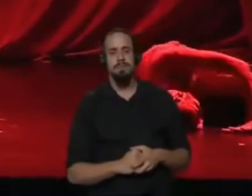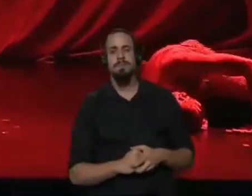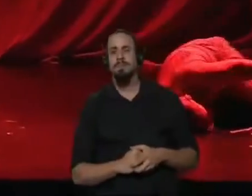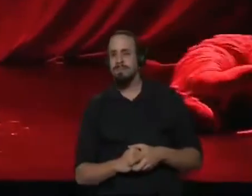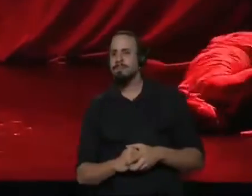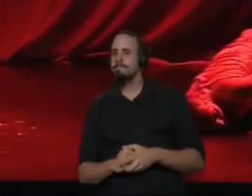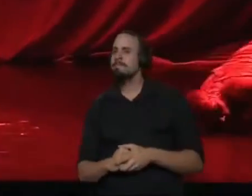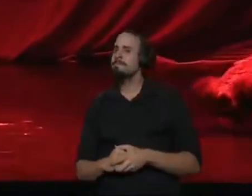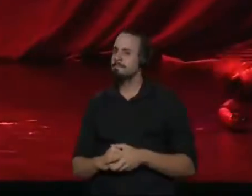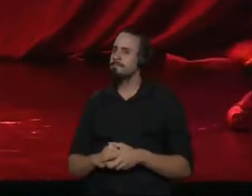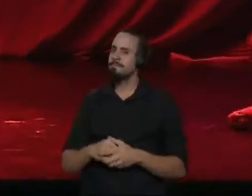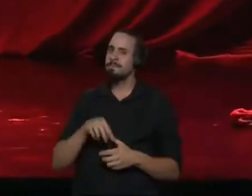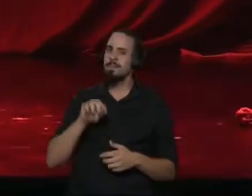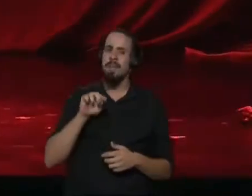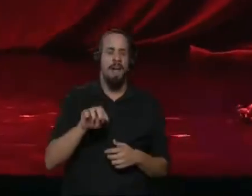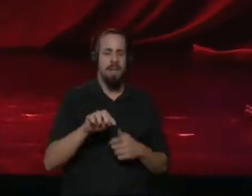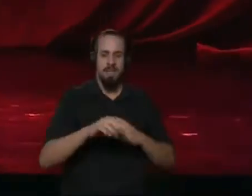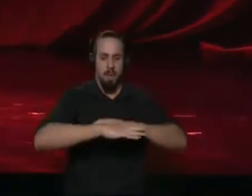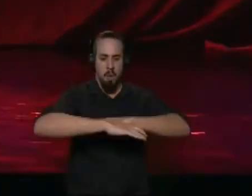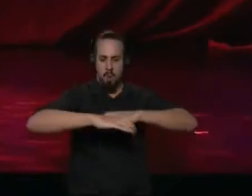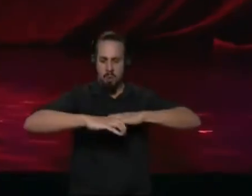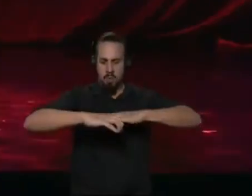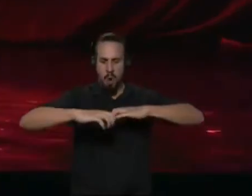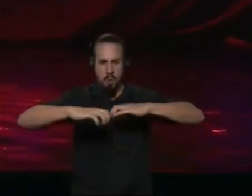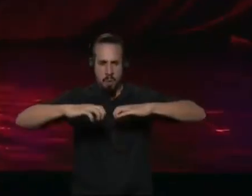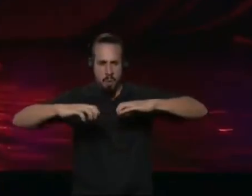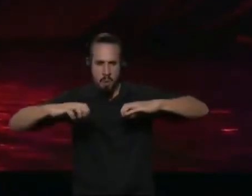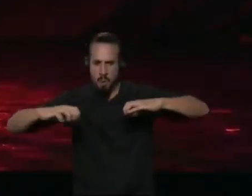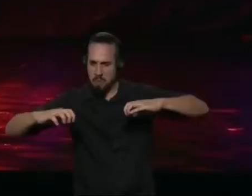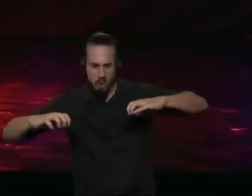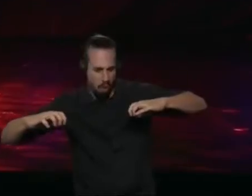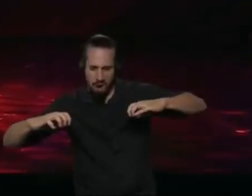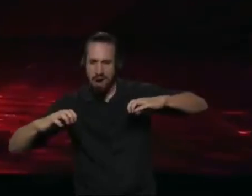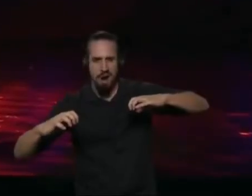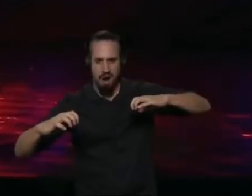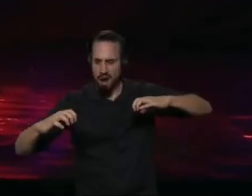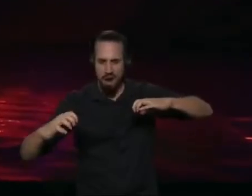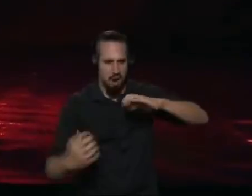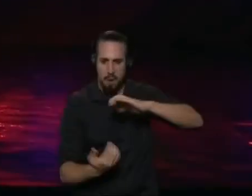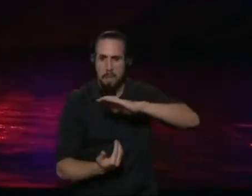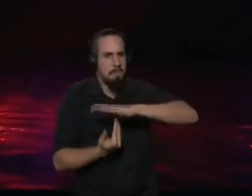porque nada se lo impide,